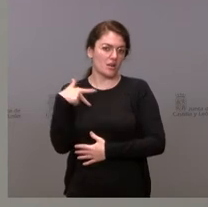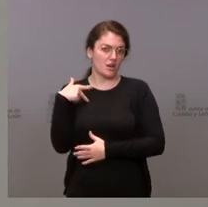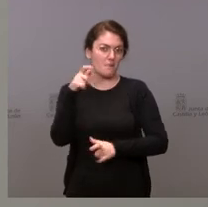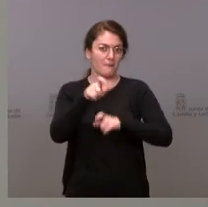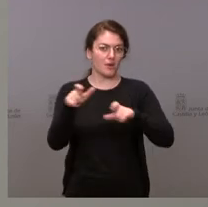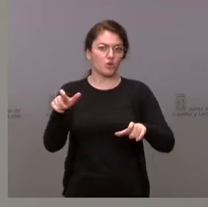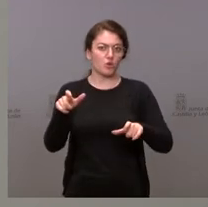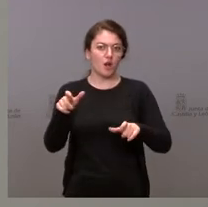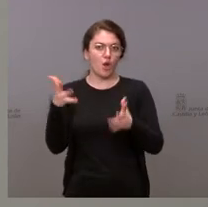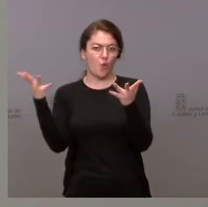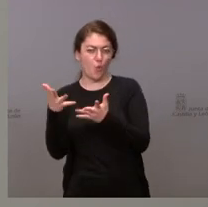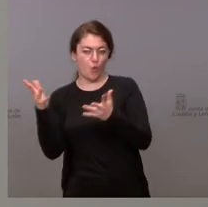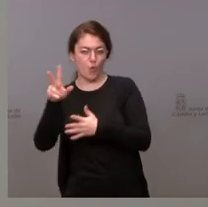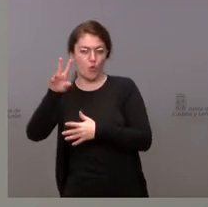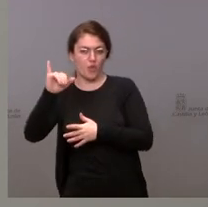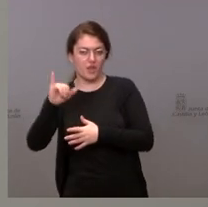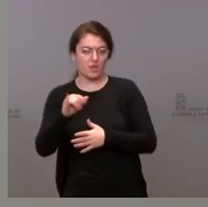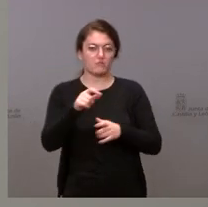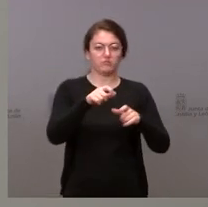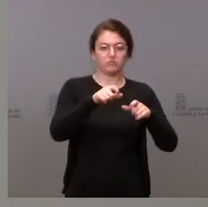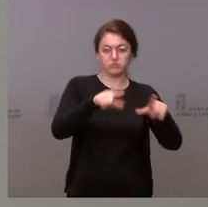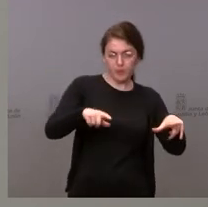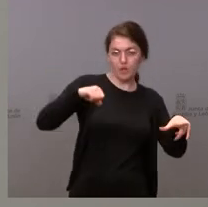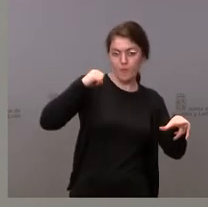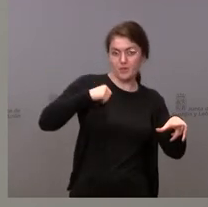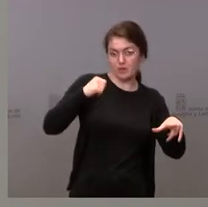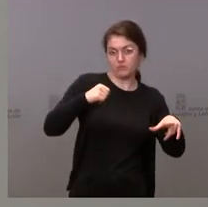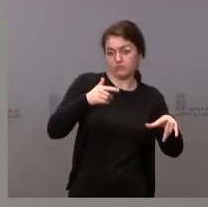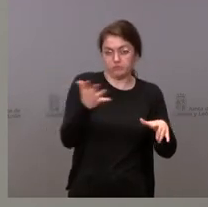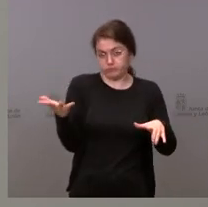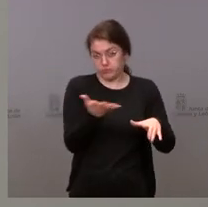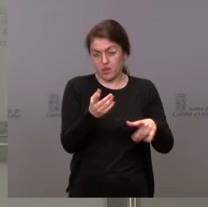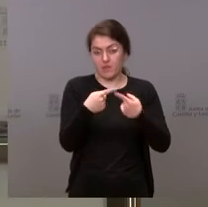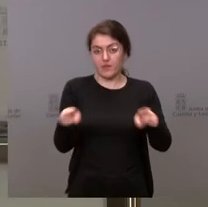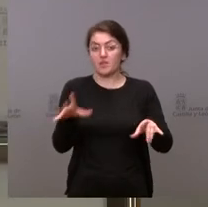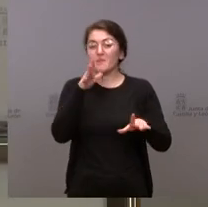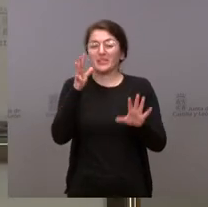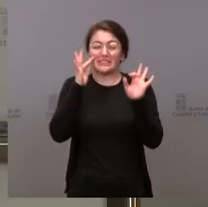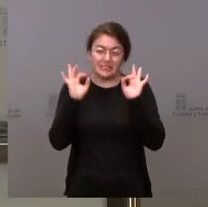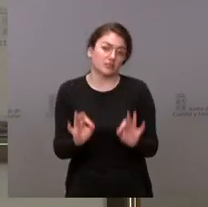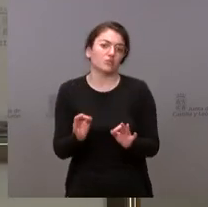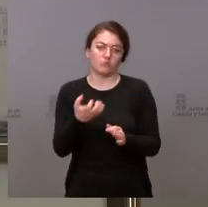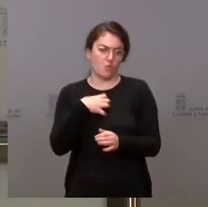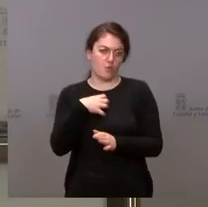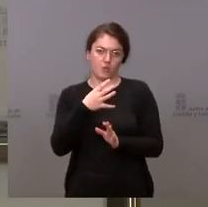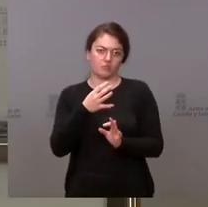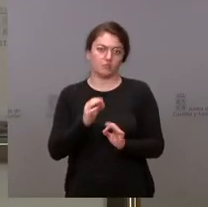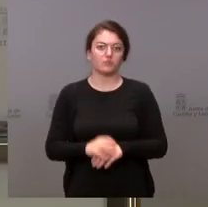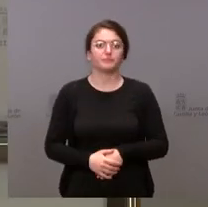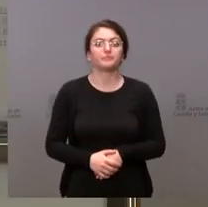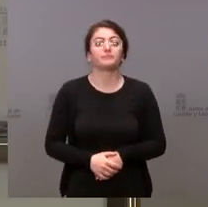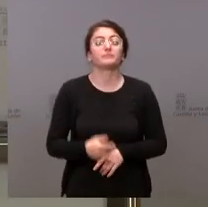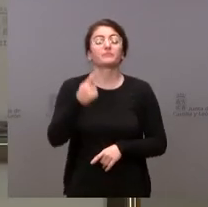las uci si en las plantas pero ahora mismo no le puedo dar una mayor finura de una aproximación y una portavoz